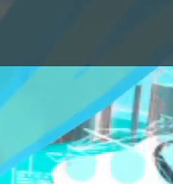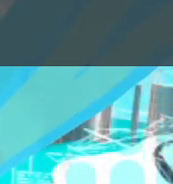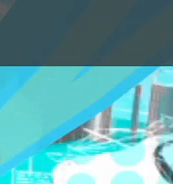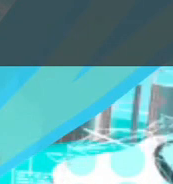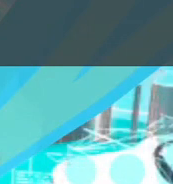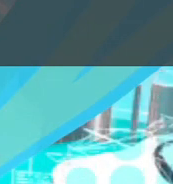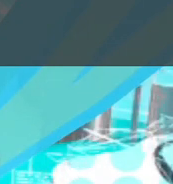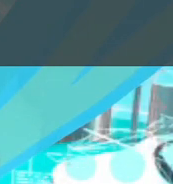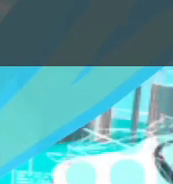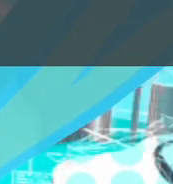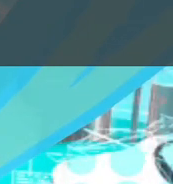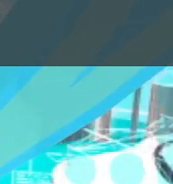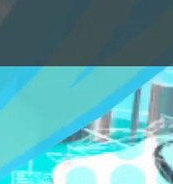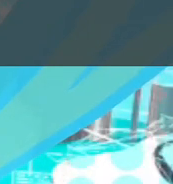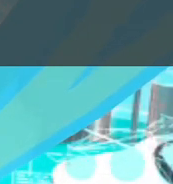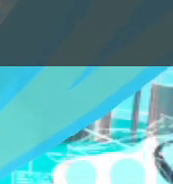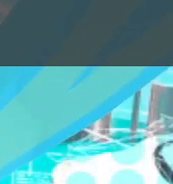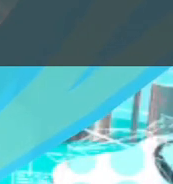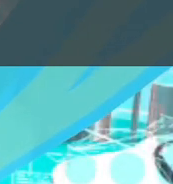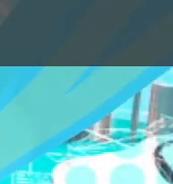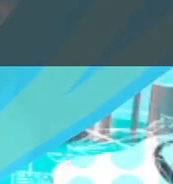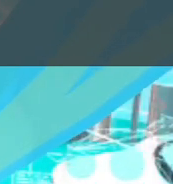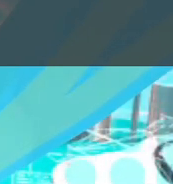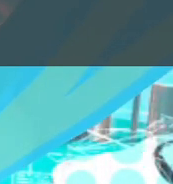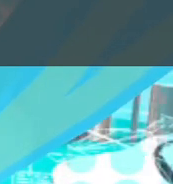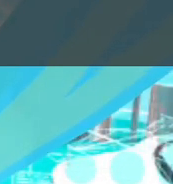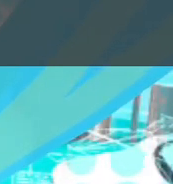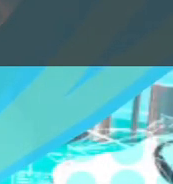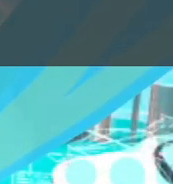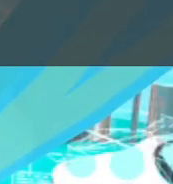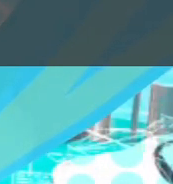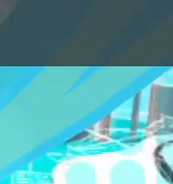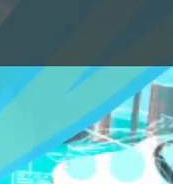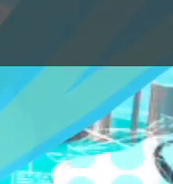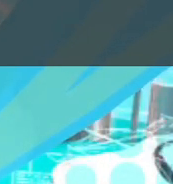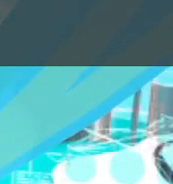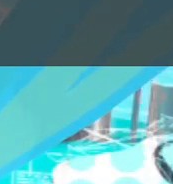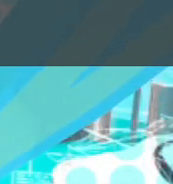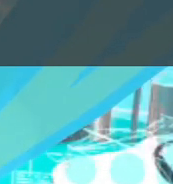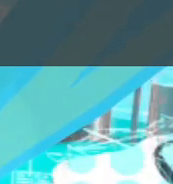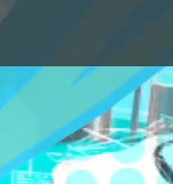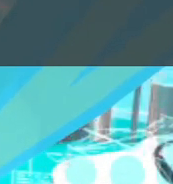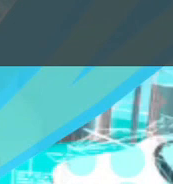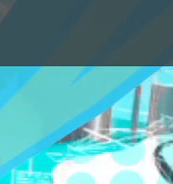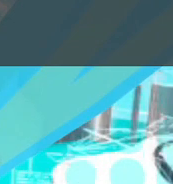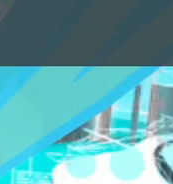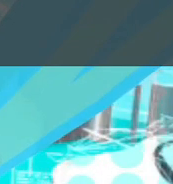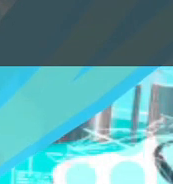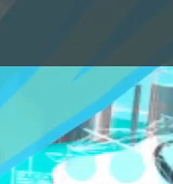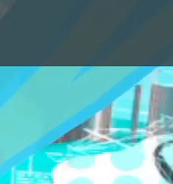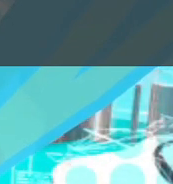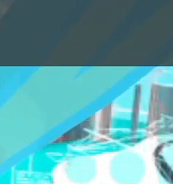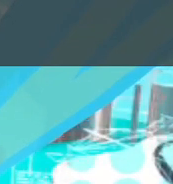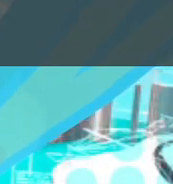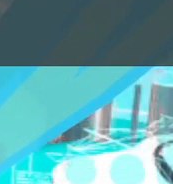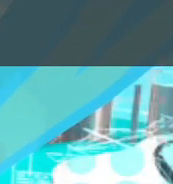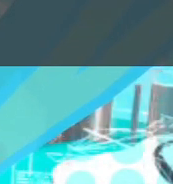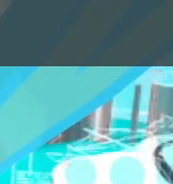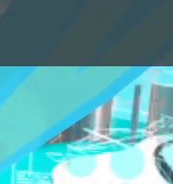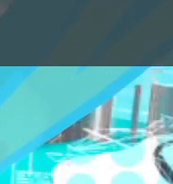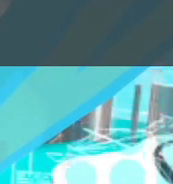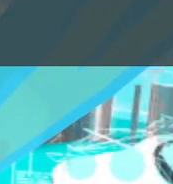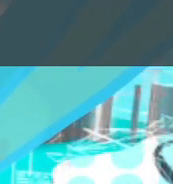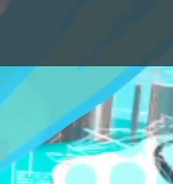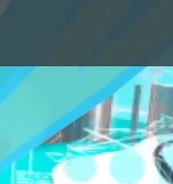cumplir con las metas que se propusieron. Me da la impresión que va a haber una redefinición de funciones dentro del Ministerio de Obras Públicas y